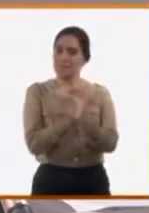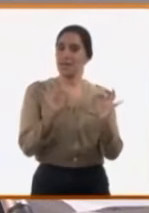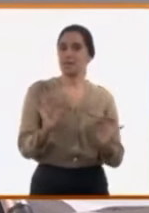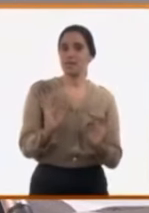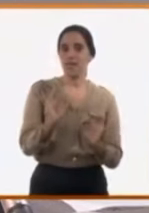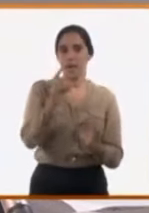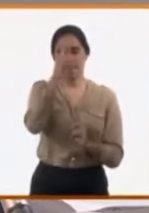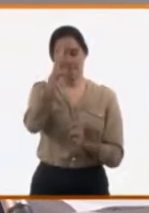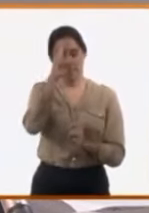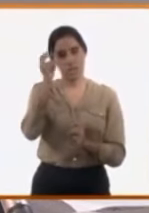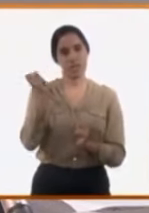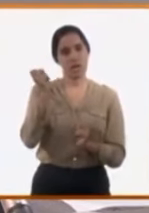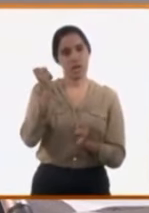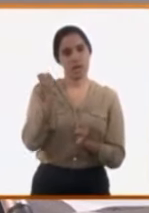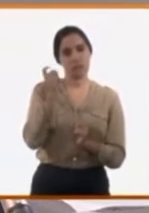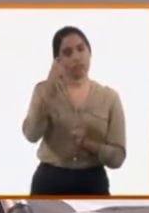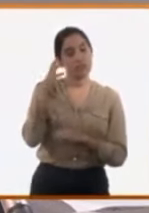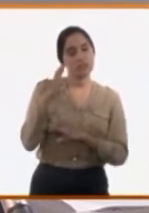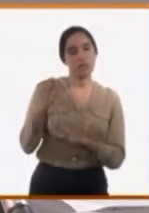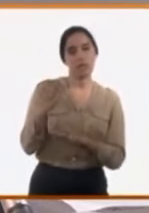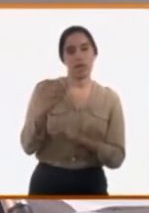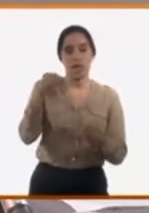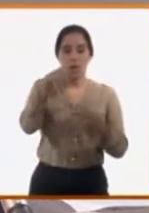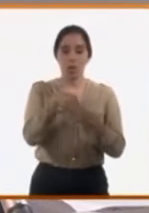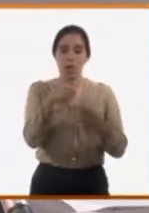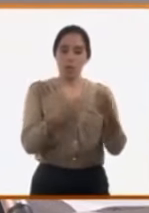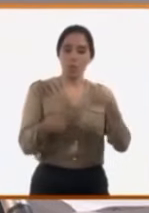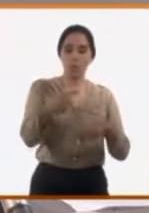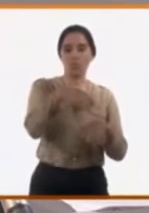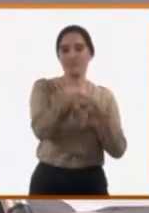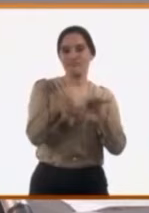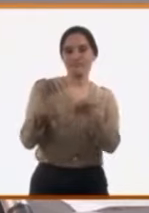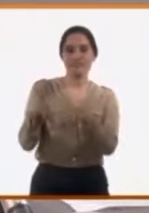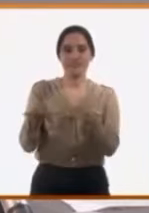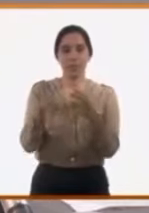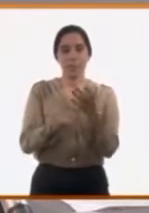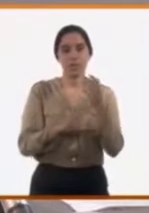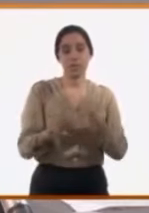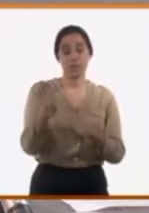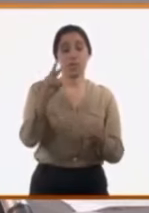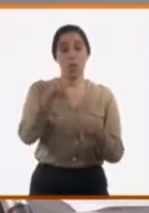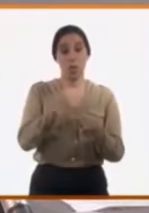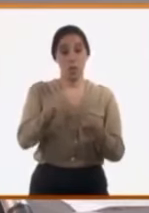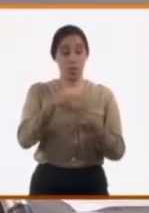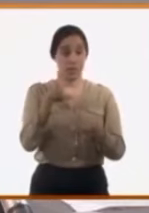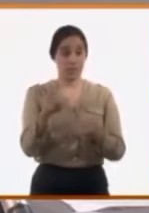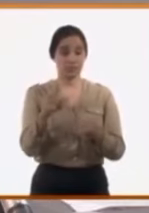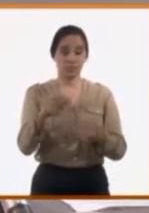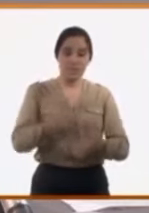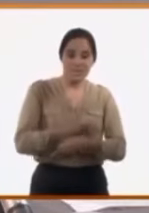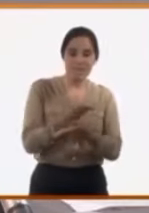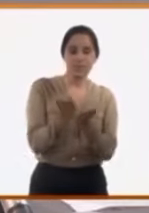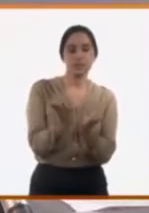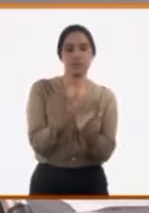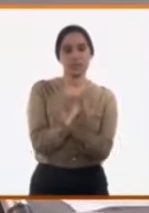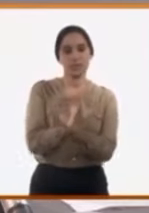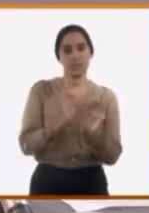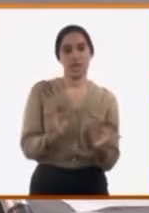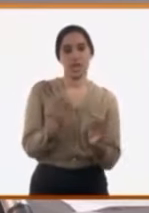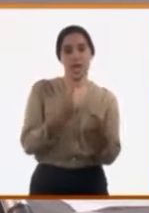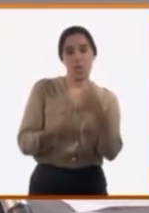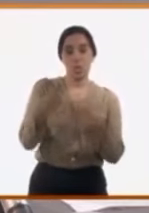atención a los territorios Qué nos pasa nos pasa en algunas ocasiones eh cuando nosotros distribuimos las carreras por ejemplo en ín muchos